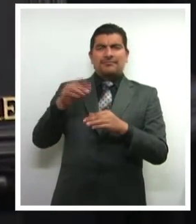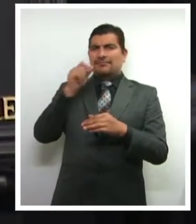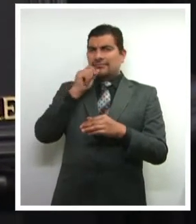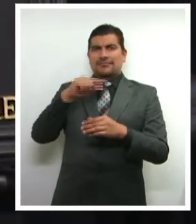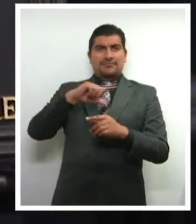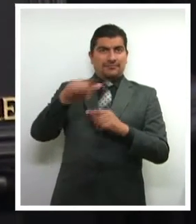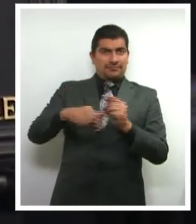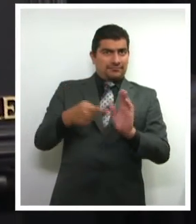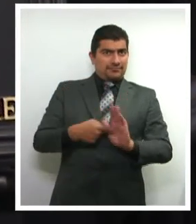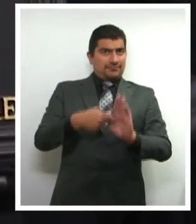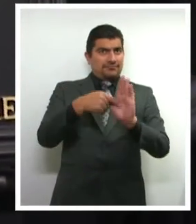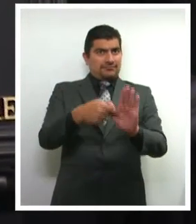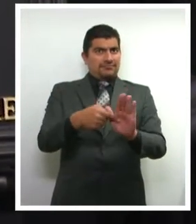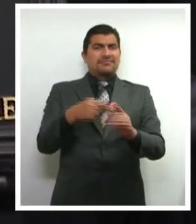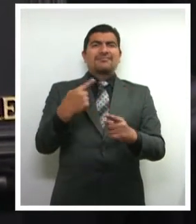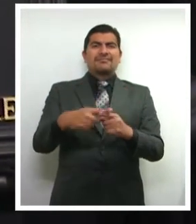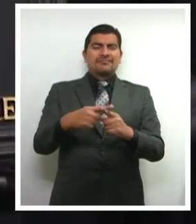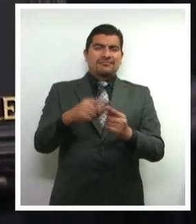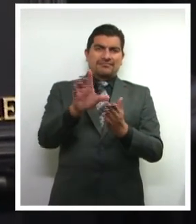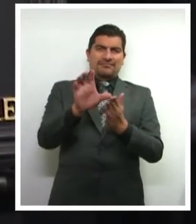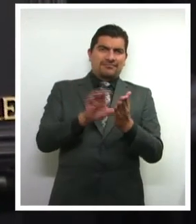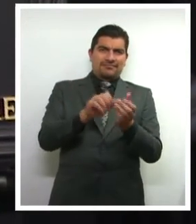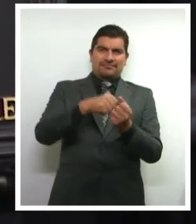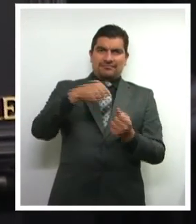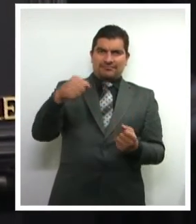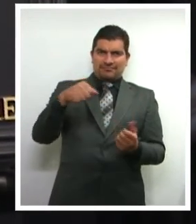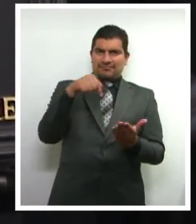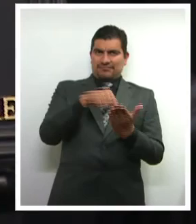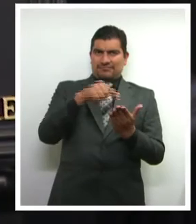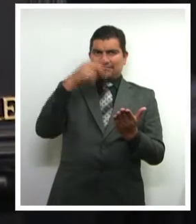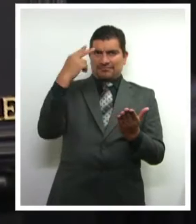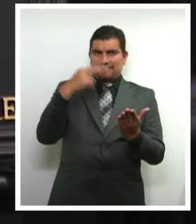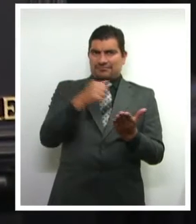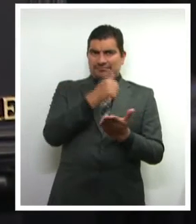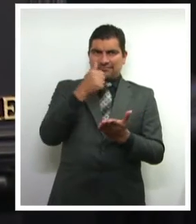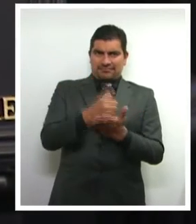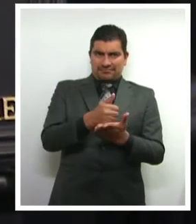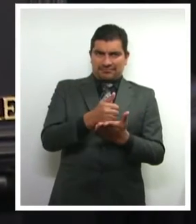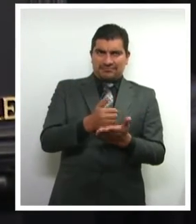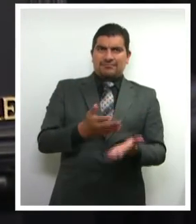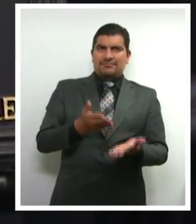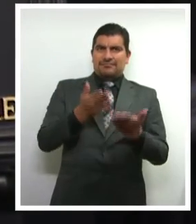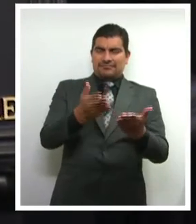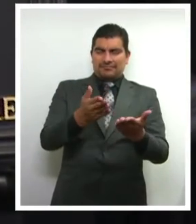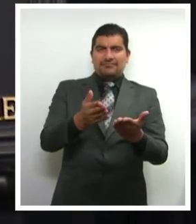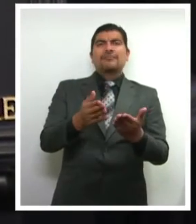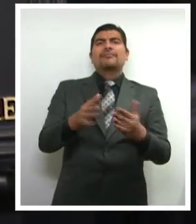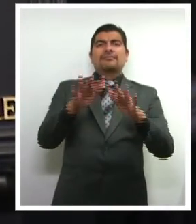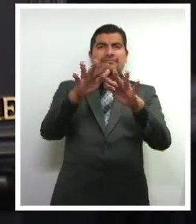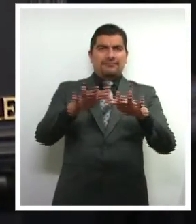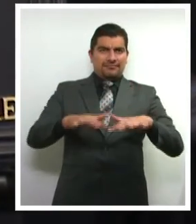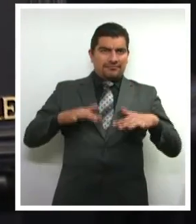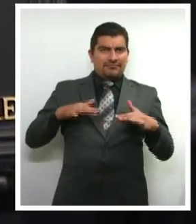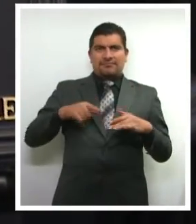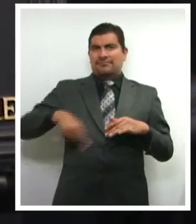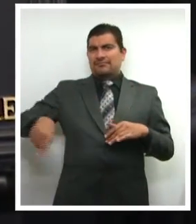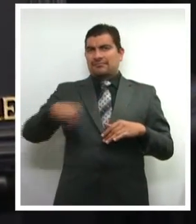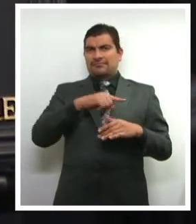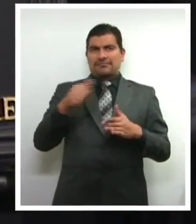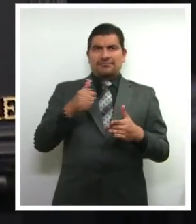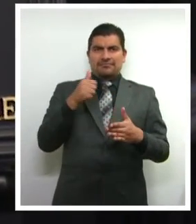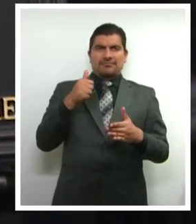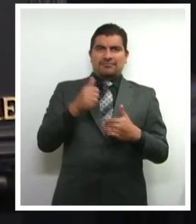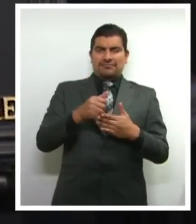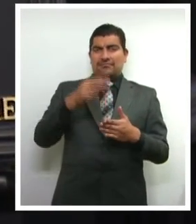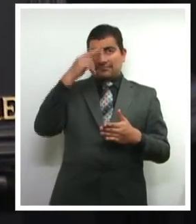la publicación de la Constitución Política de la Ciudad de México, la Asamblea Legislativa del Distrito